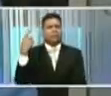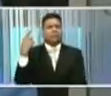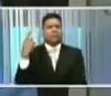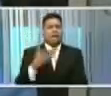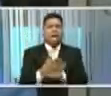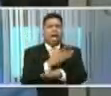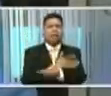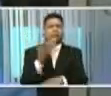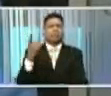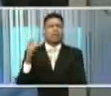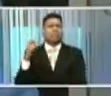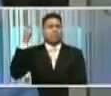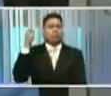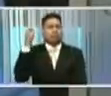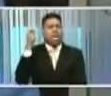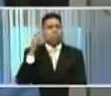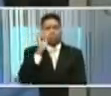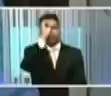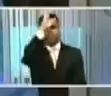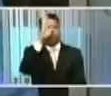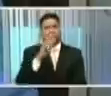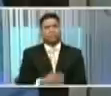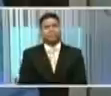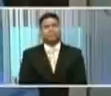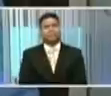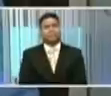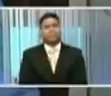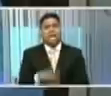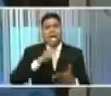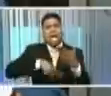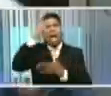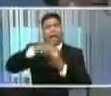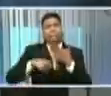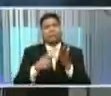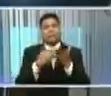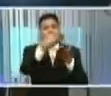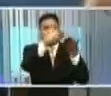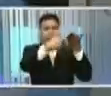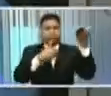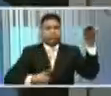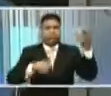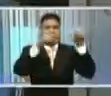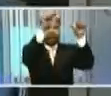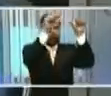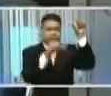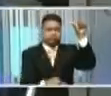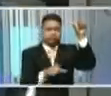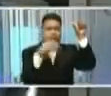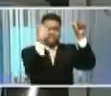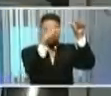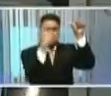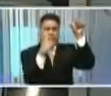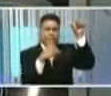Todo el apoyo de las misiones al plan de la agenda económica bolivariana. Aquí está.